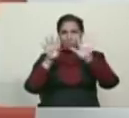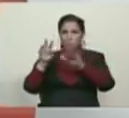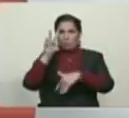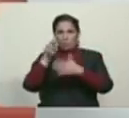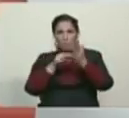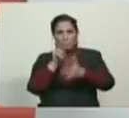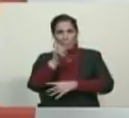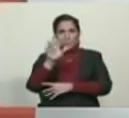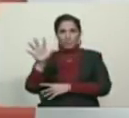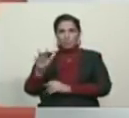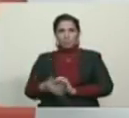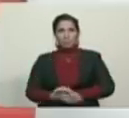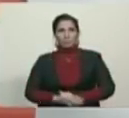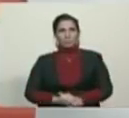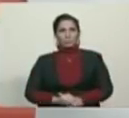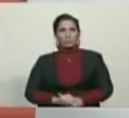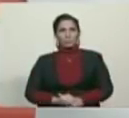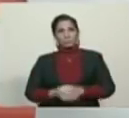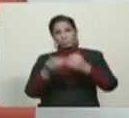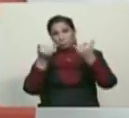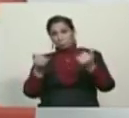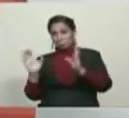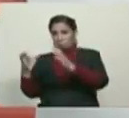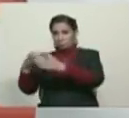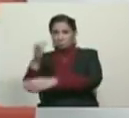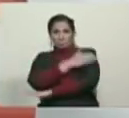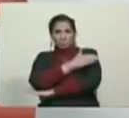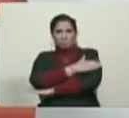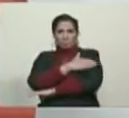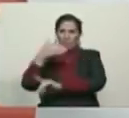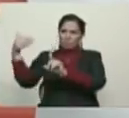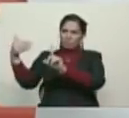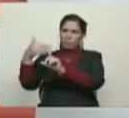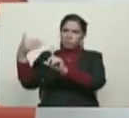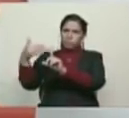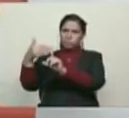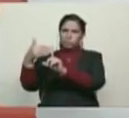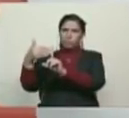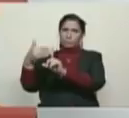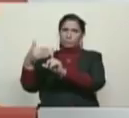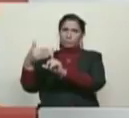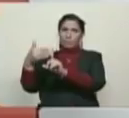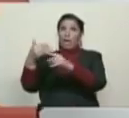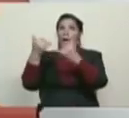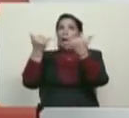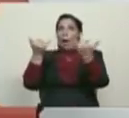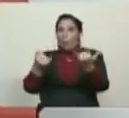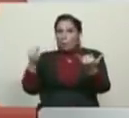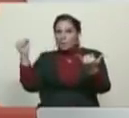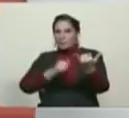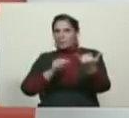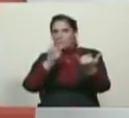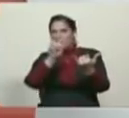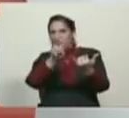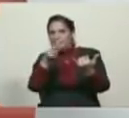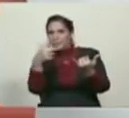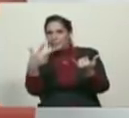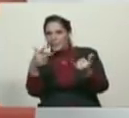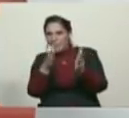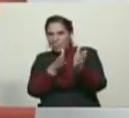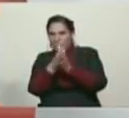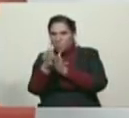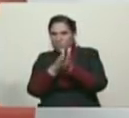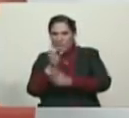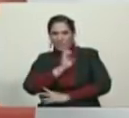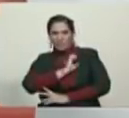2019-2025. Ahora la derecha nos amenaza a nosotros, que la cosa ahora sí es el 23. Ahora es el